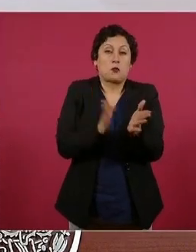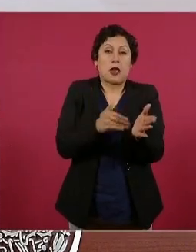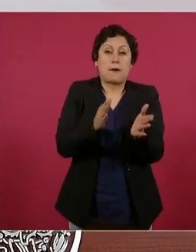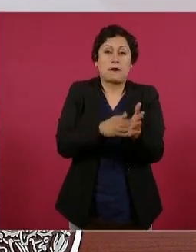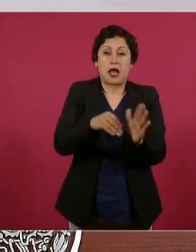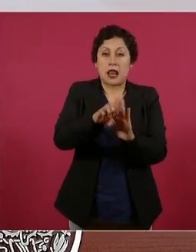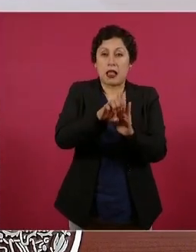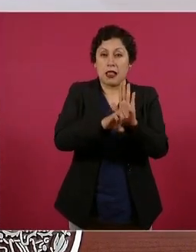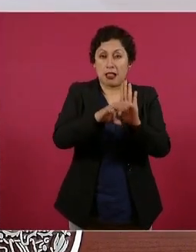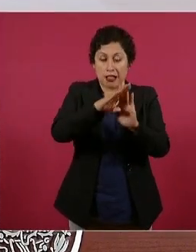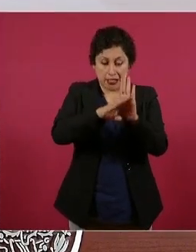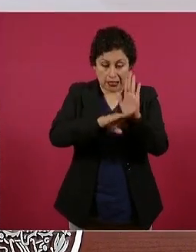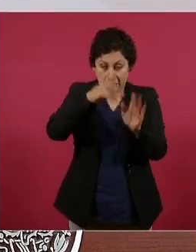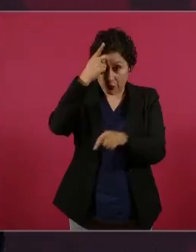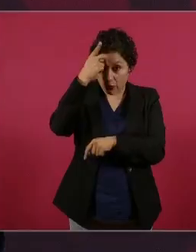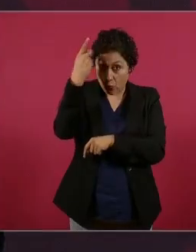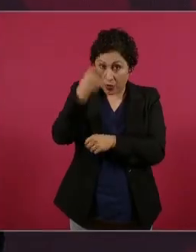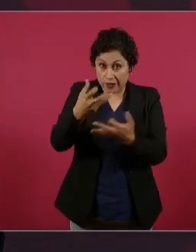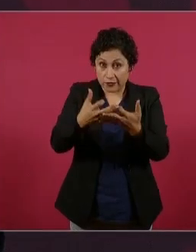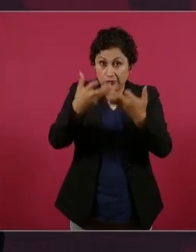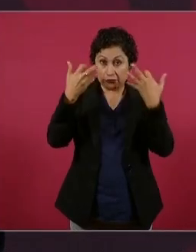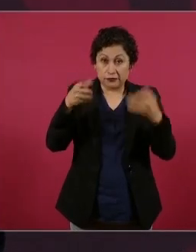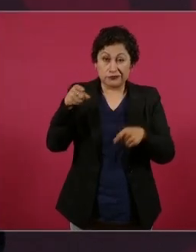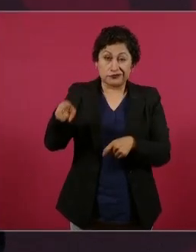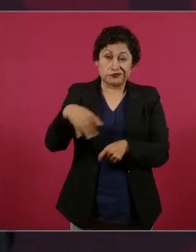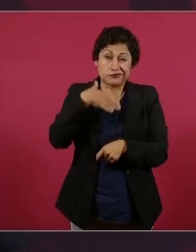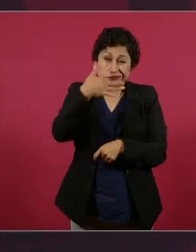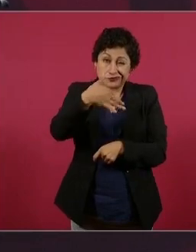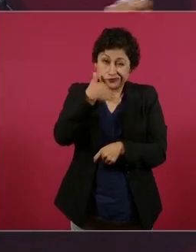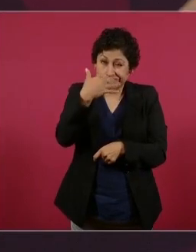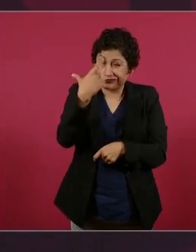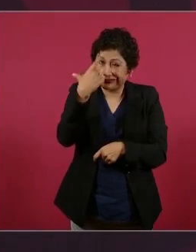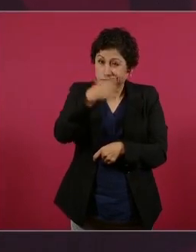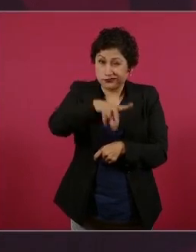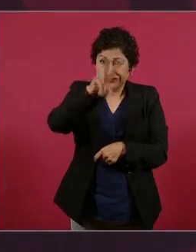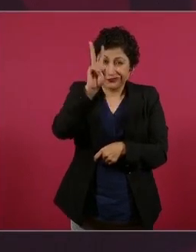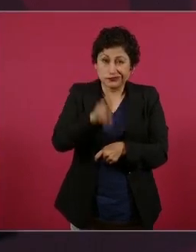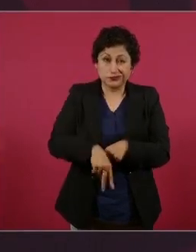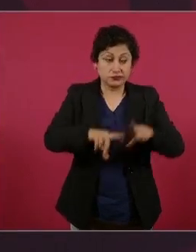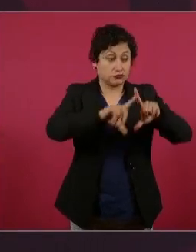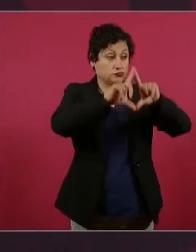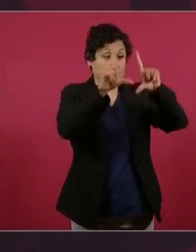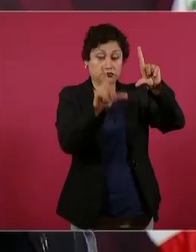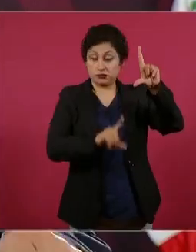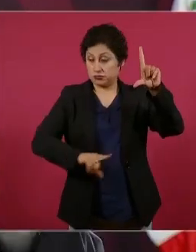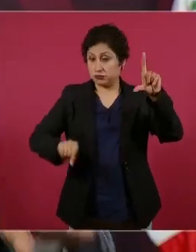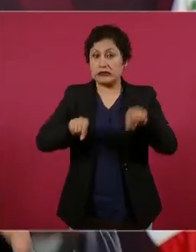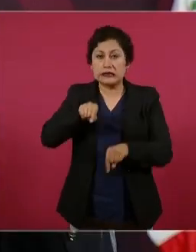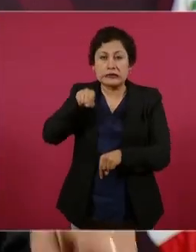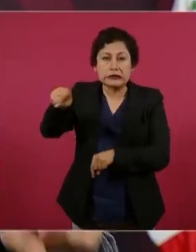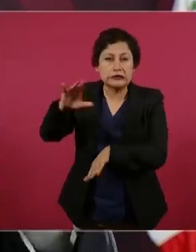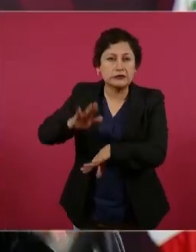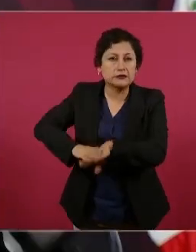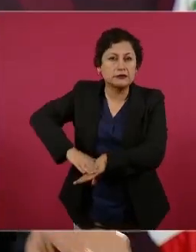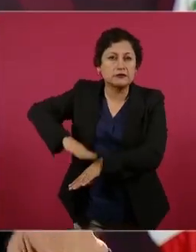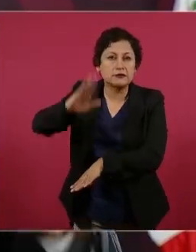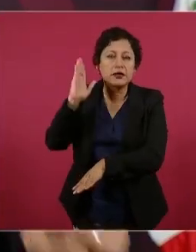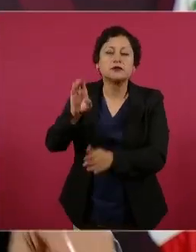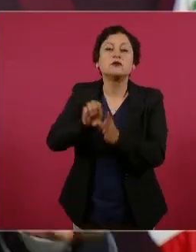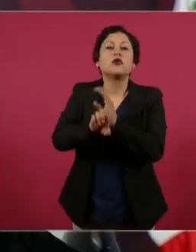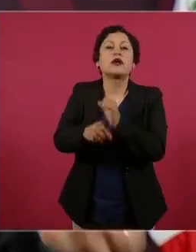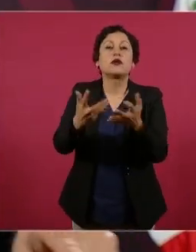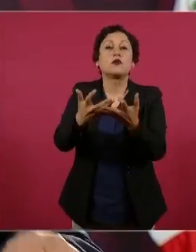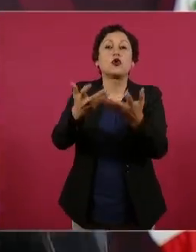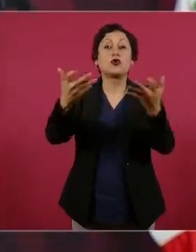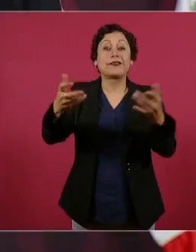de todo México. O sea, un predio puede tener dos, tres escrituras,